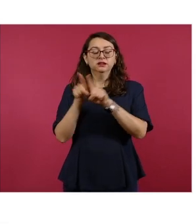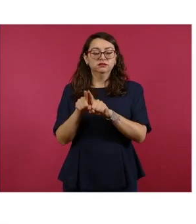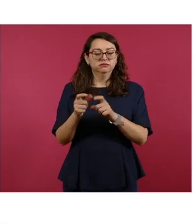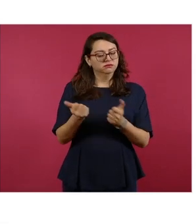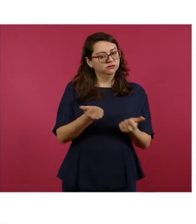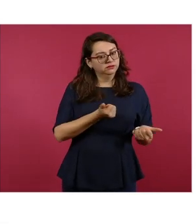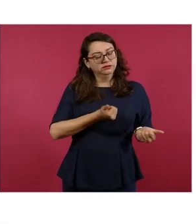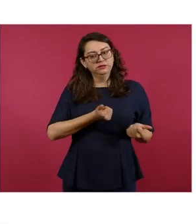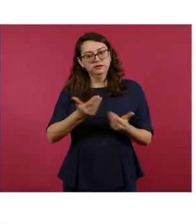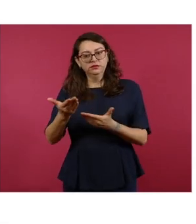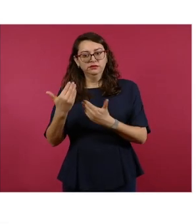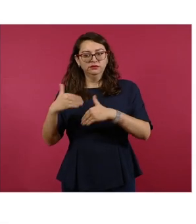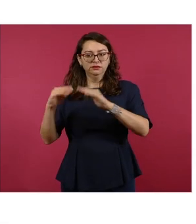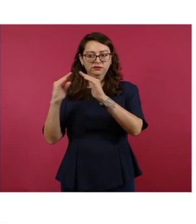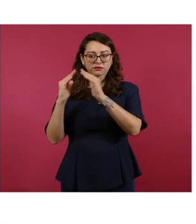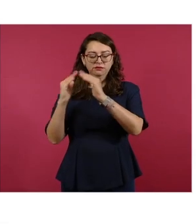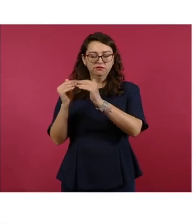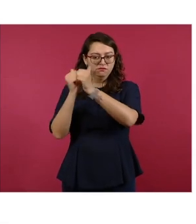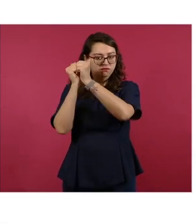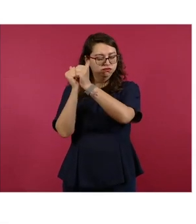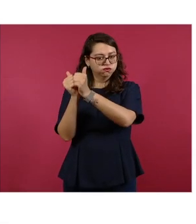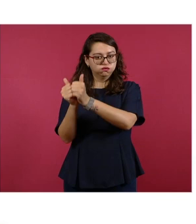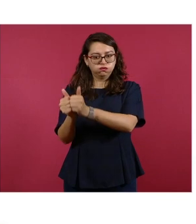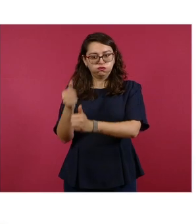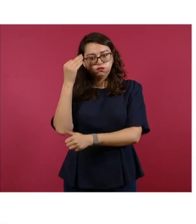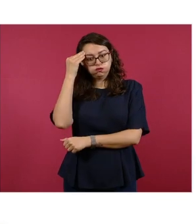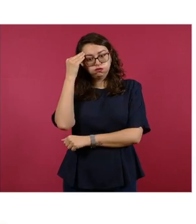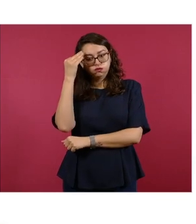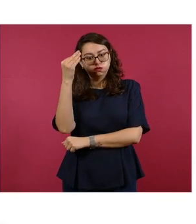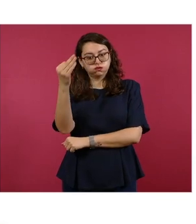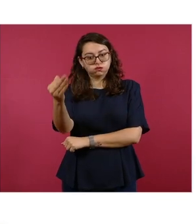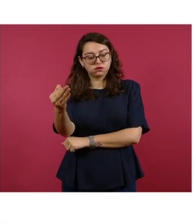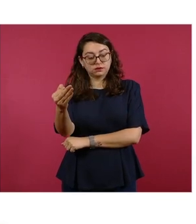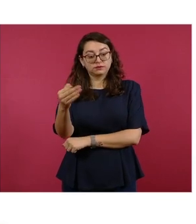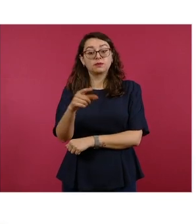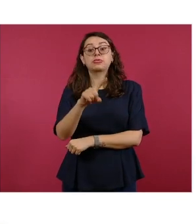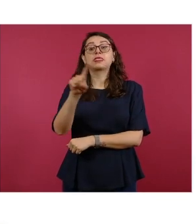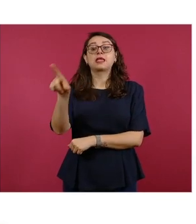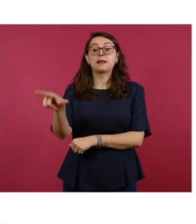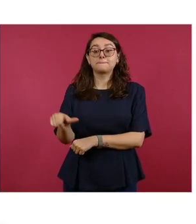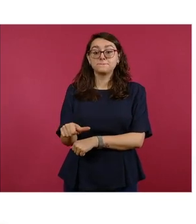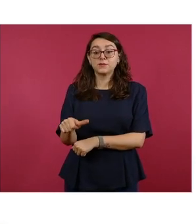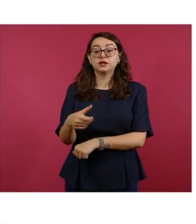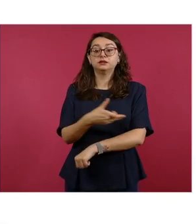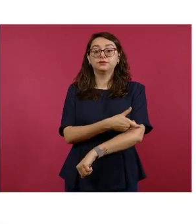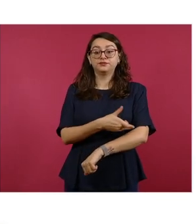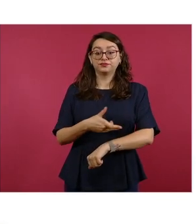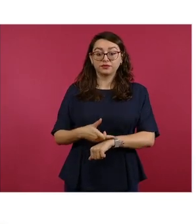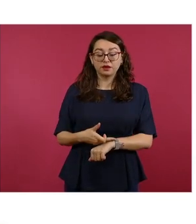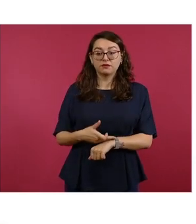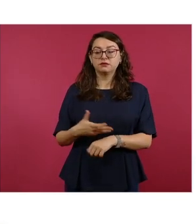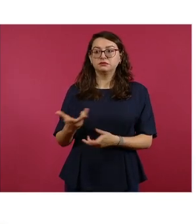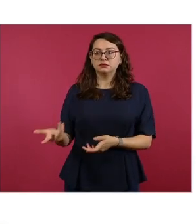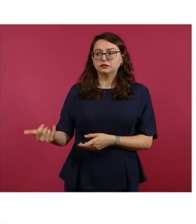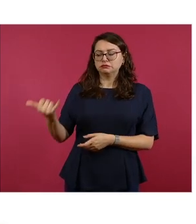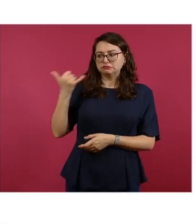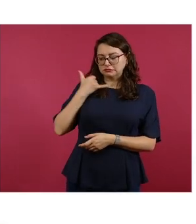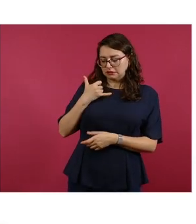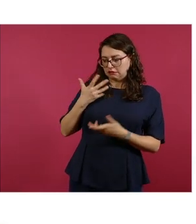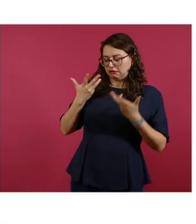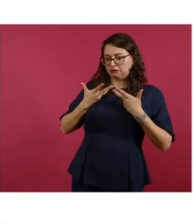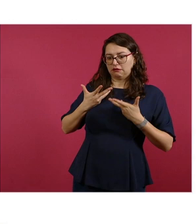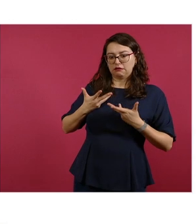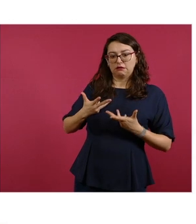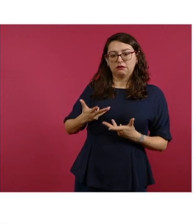inmueble donde las mantuvieron privadas de su libertad. Un día después los familiares de las víctimas recibieron llamadas exigiendo una